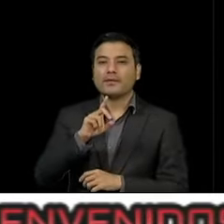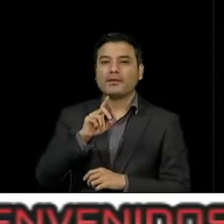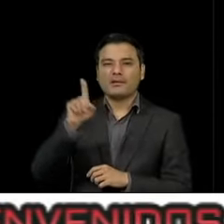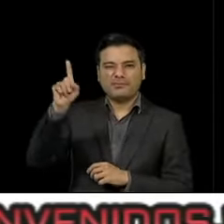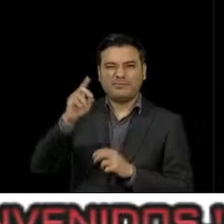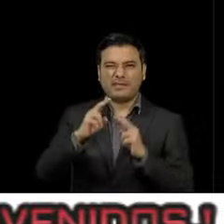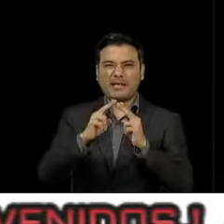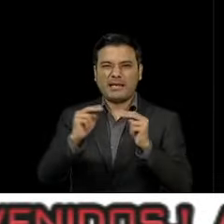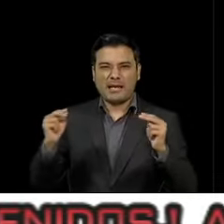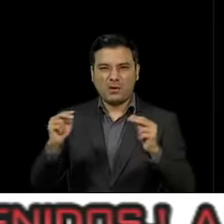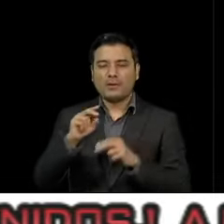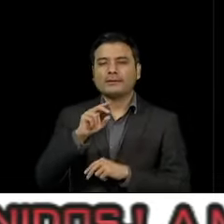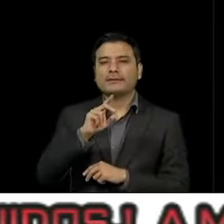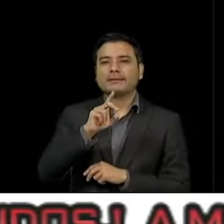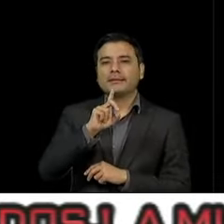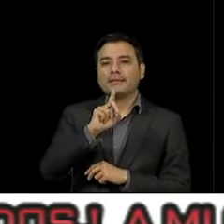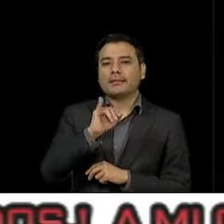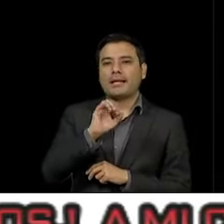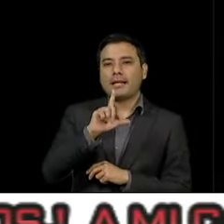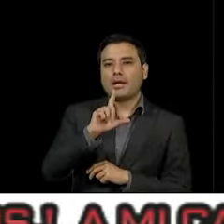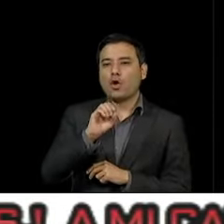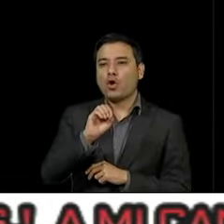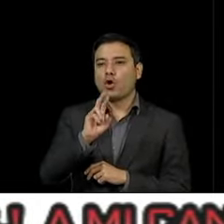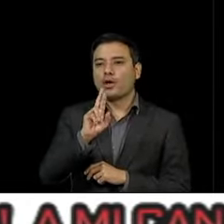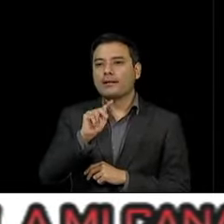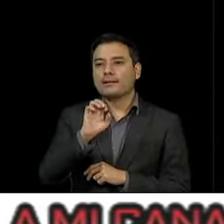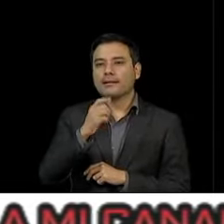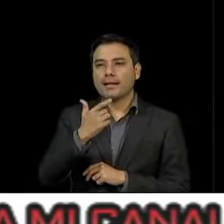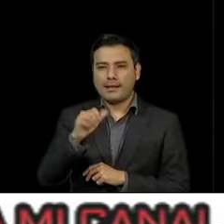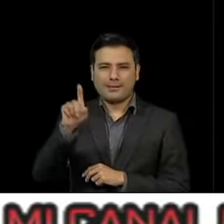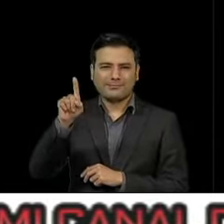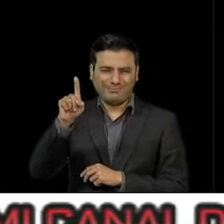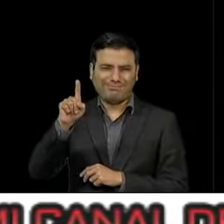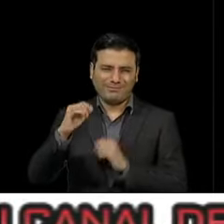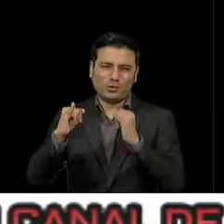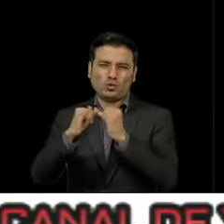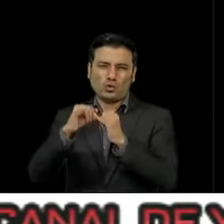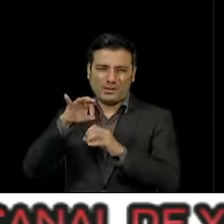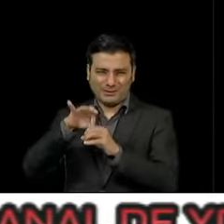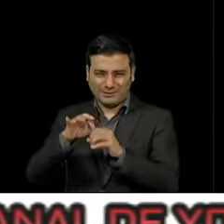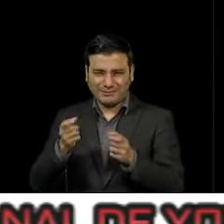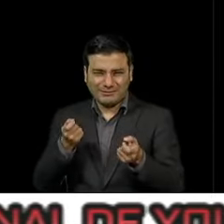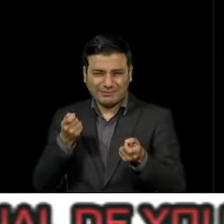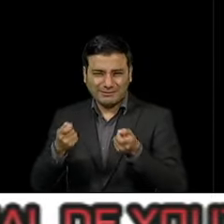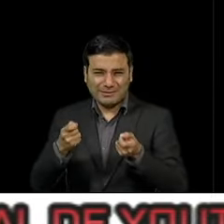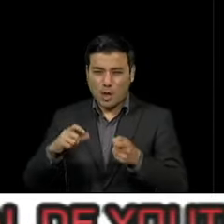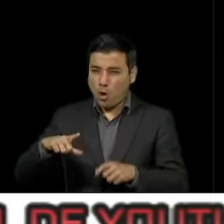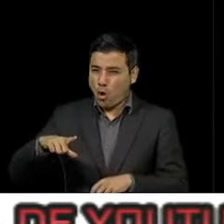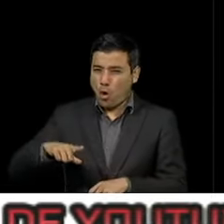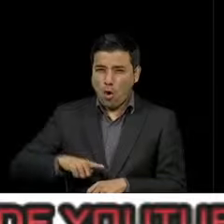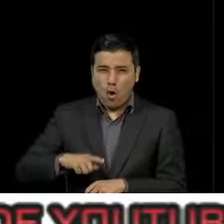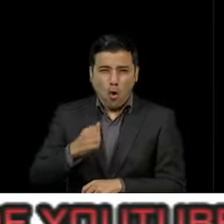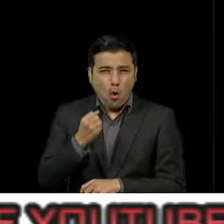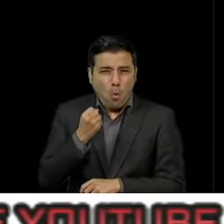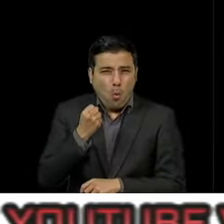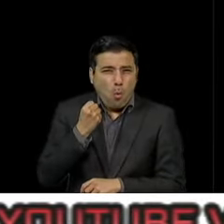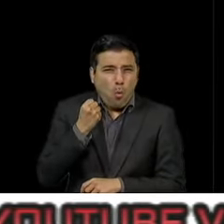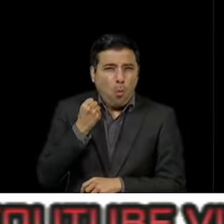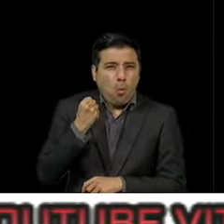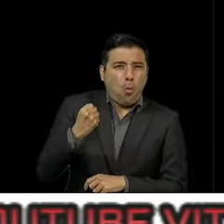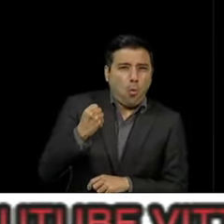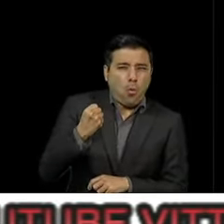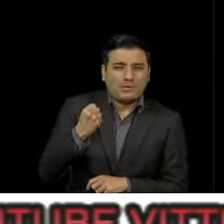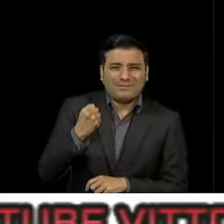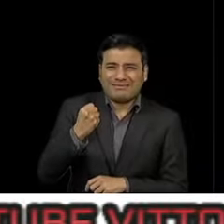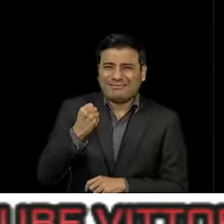Nicaragua controla el órgano electoral y vemos una dictadura que ha llevado al exilio a cientos